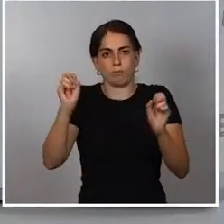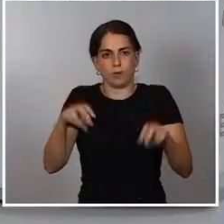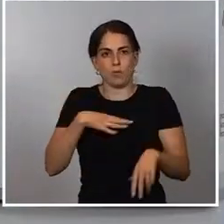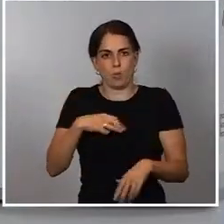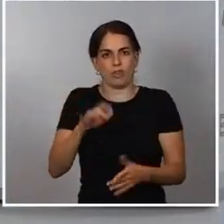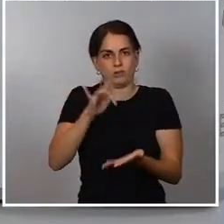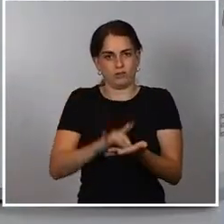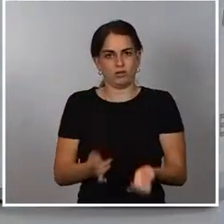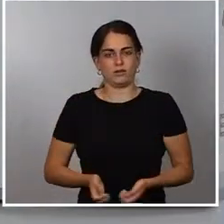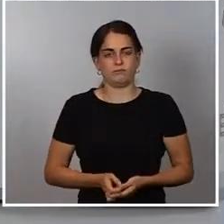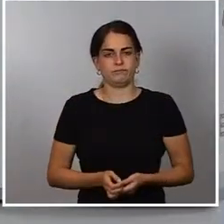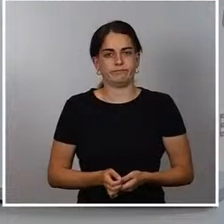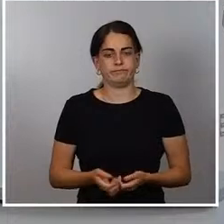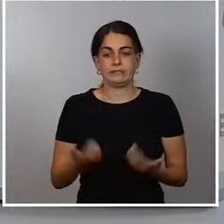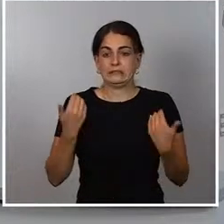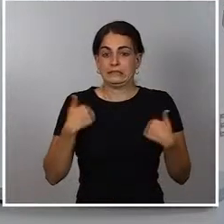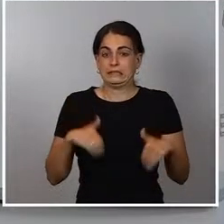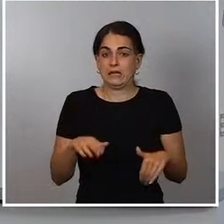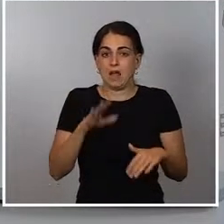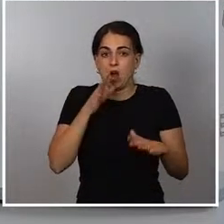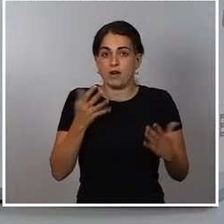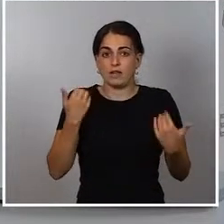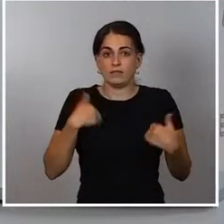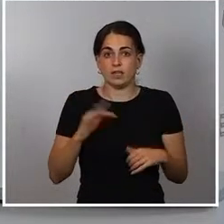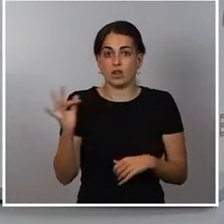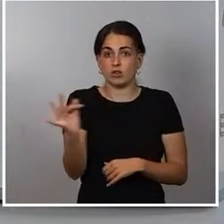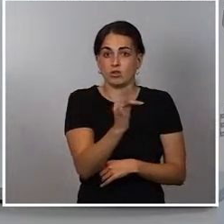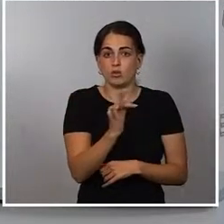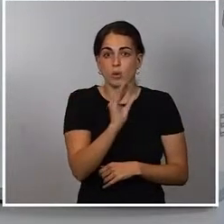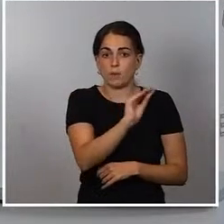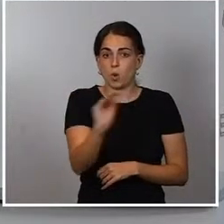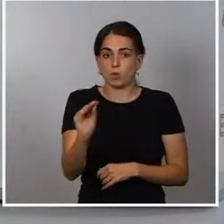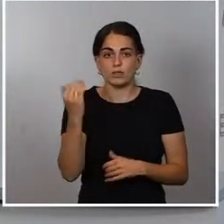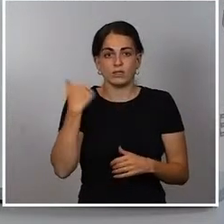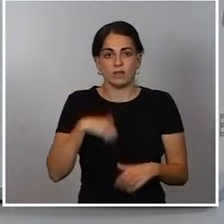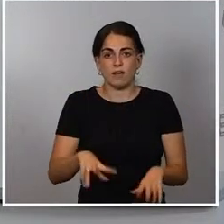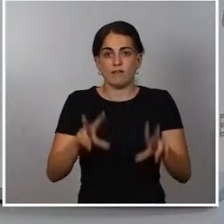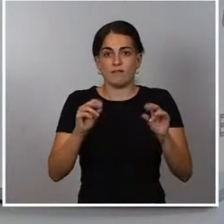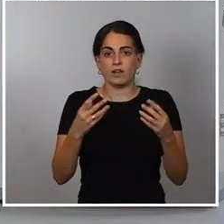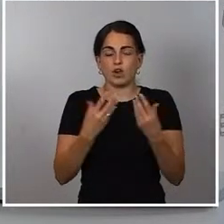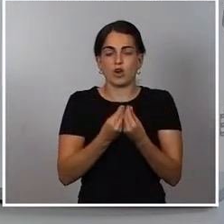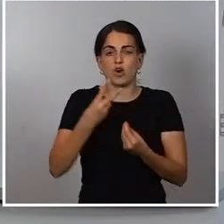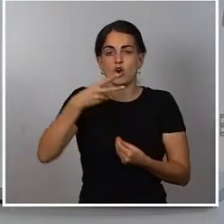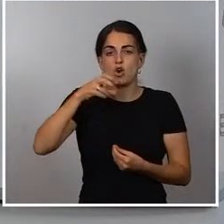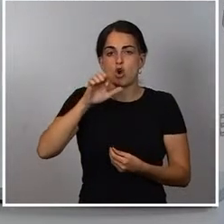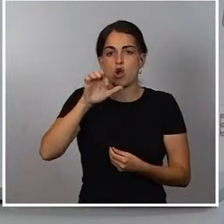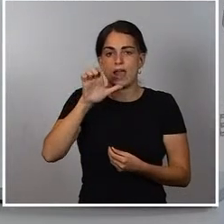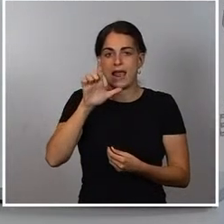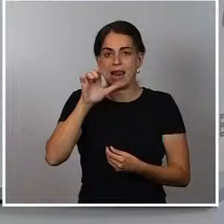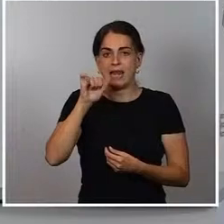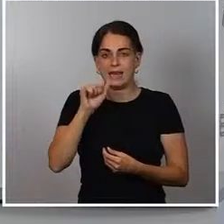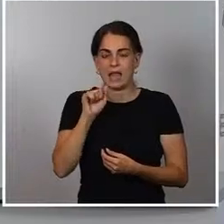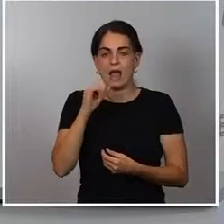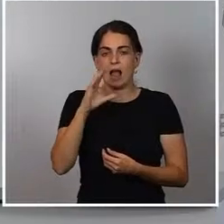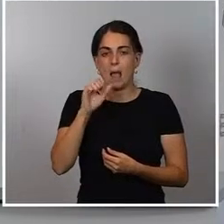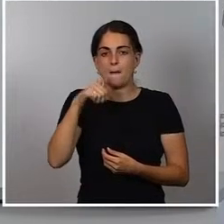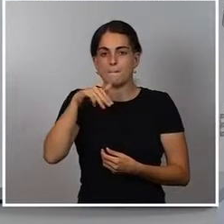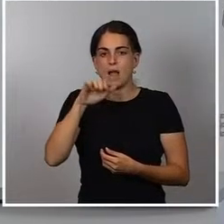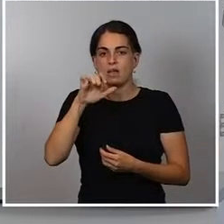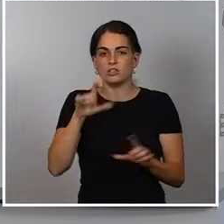concluir está este turno de preguntas con noelia camacho de telecinco de informativos telecinco o la